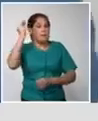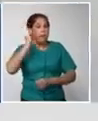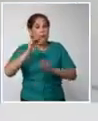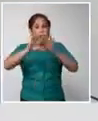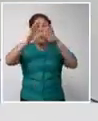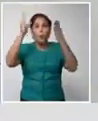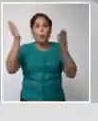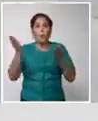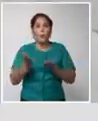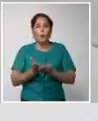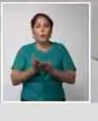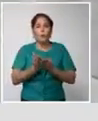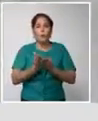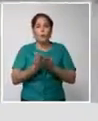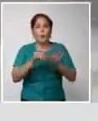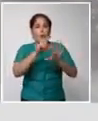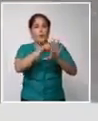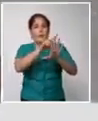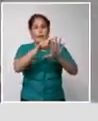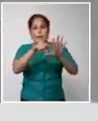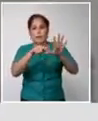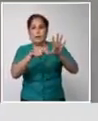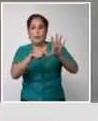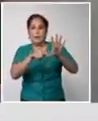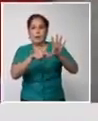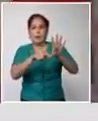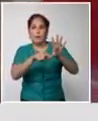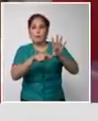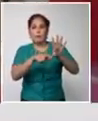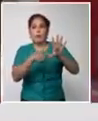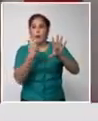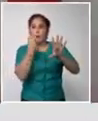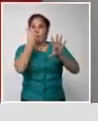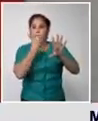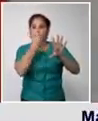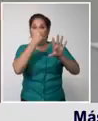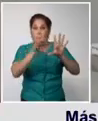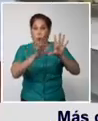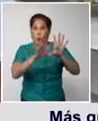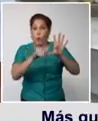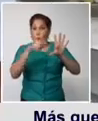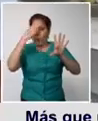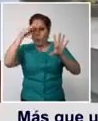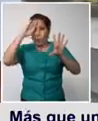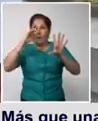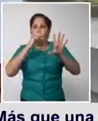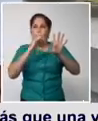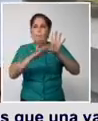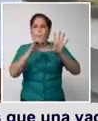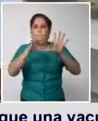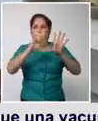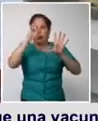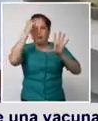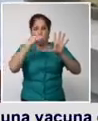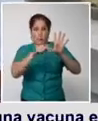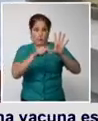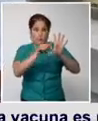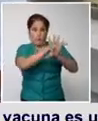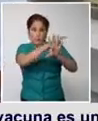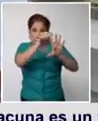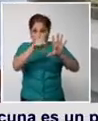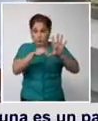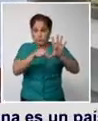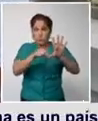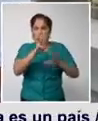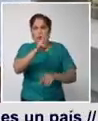5 candidatos vacunales por vía intranasal. Mambisa es uno de ellos. Sí, hay más de 311, es la última cifra que vi en